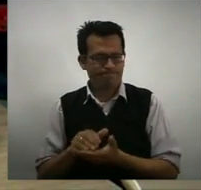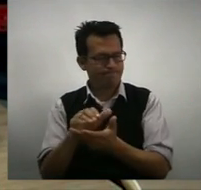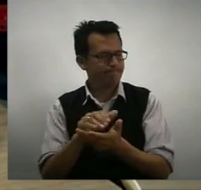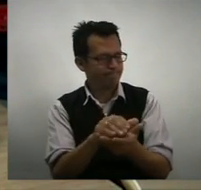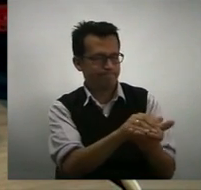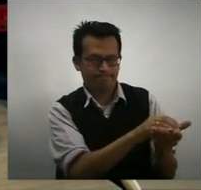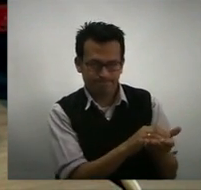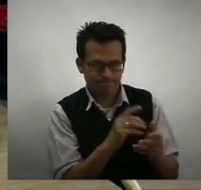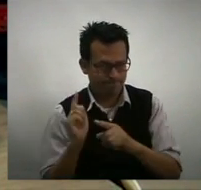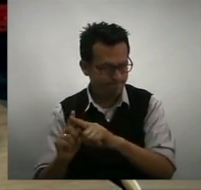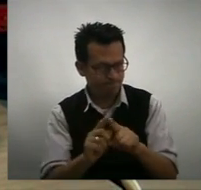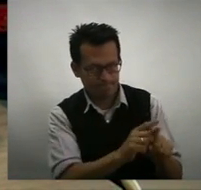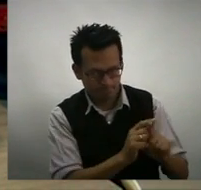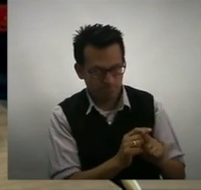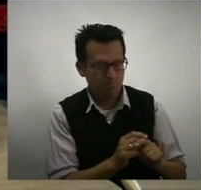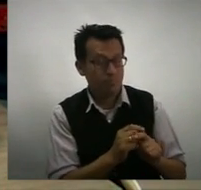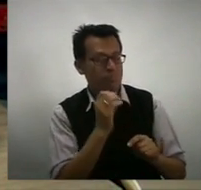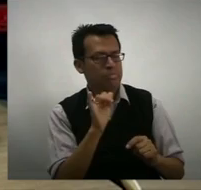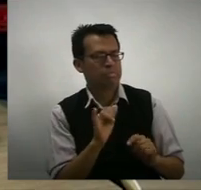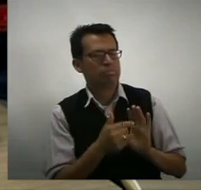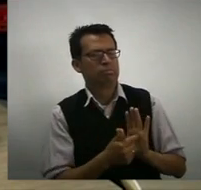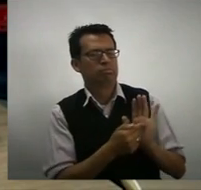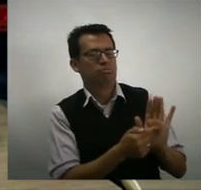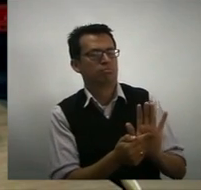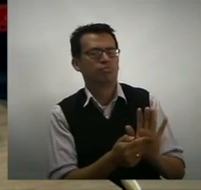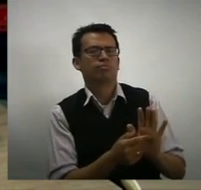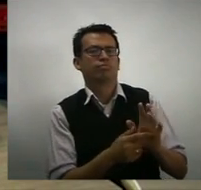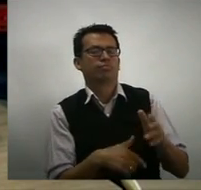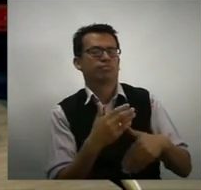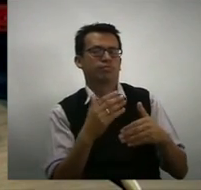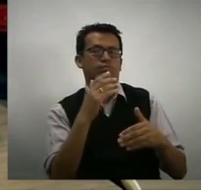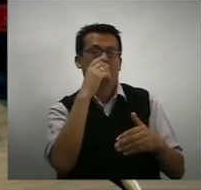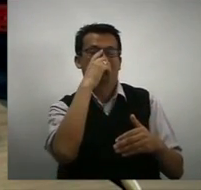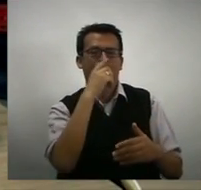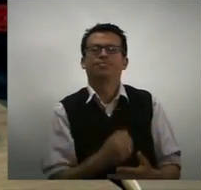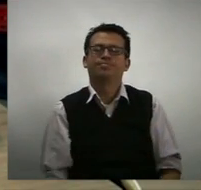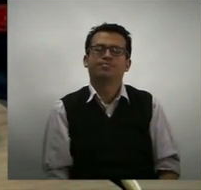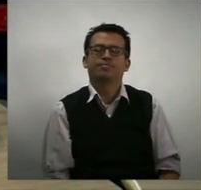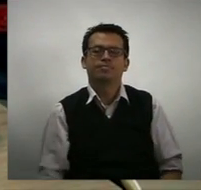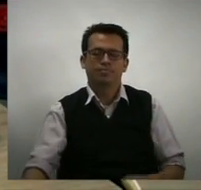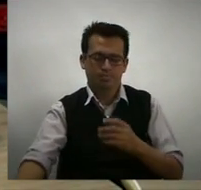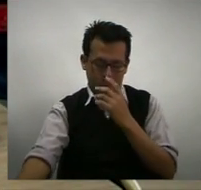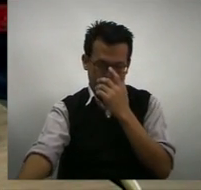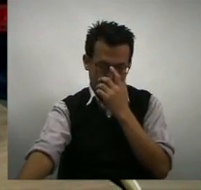a un único precio, la pérdida de la libertad de aquel espíritu griego que nos enseñó a tener conciencia de sí.